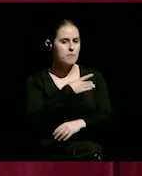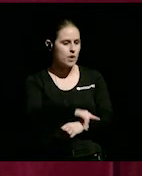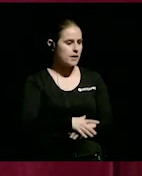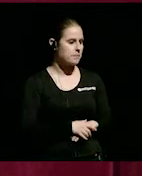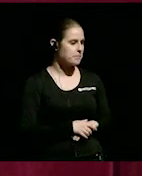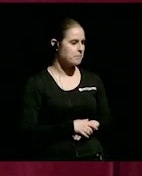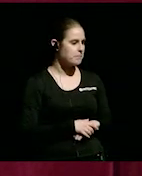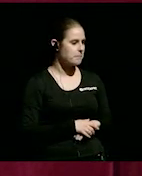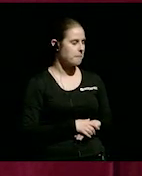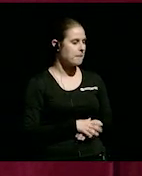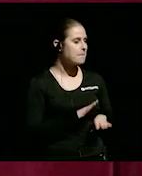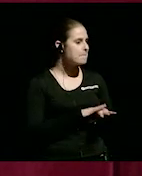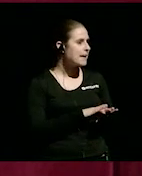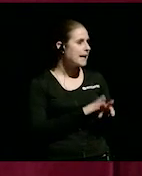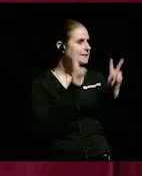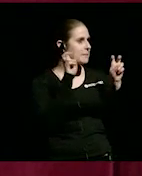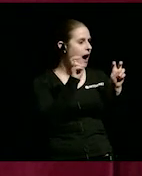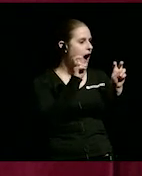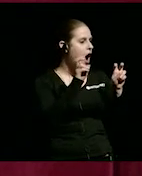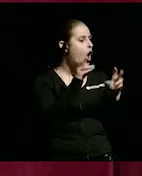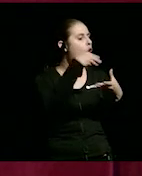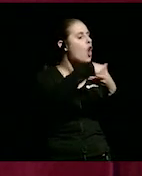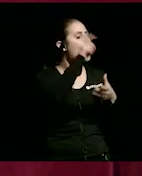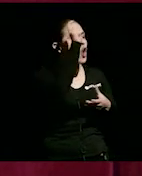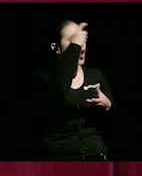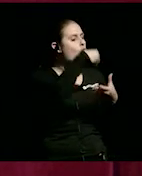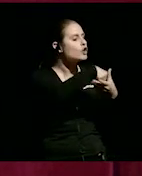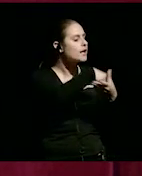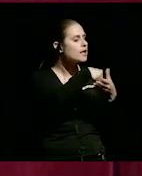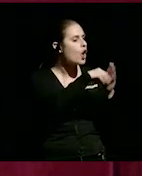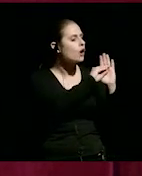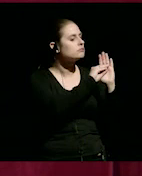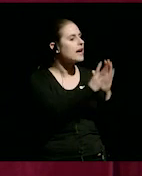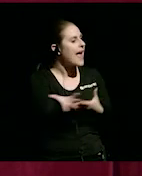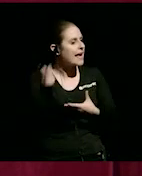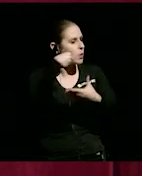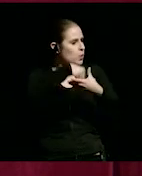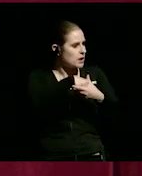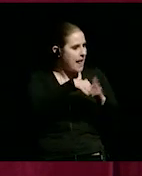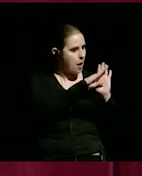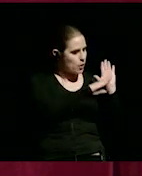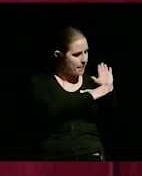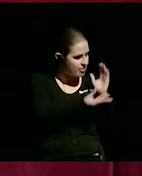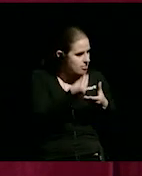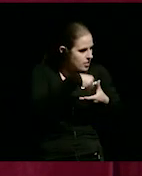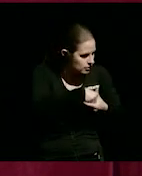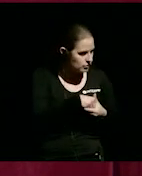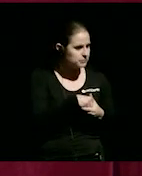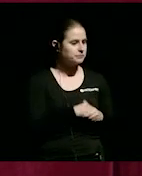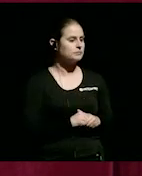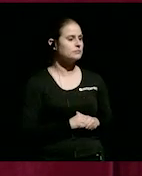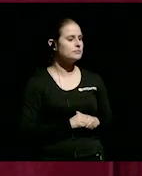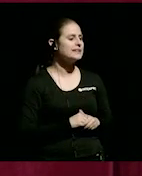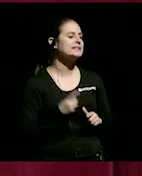para poder incluir esos contenidos en los programas, para crear esos contenidos. Y luego